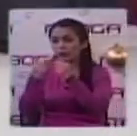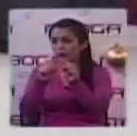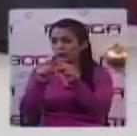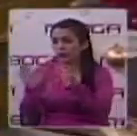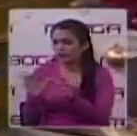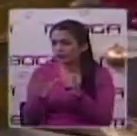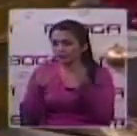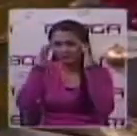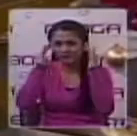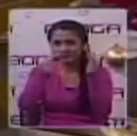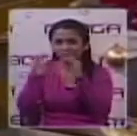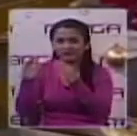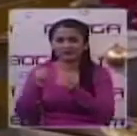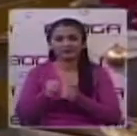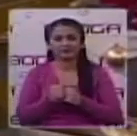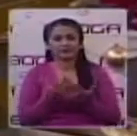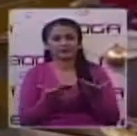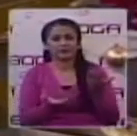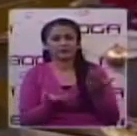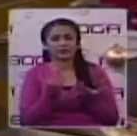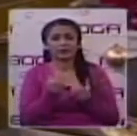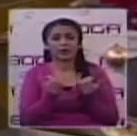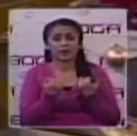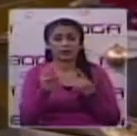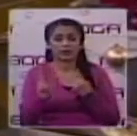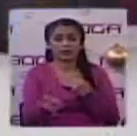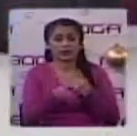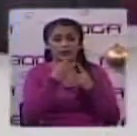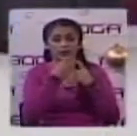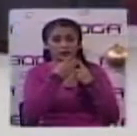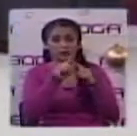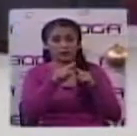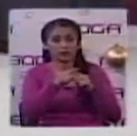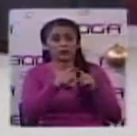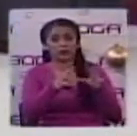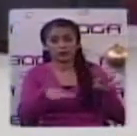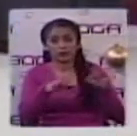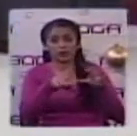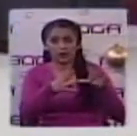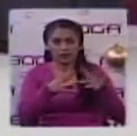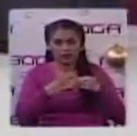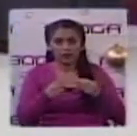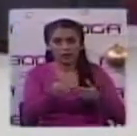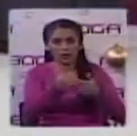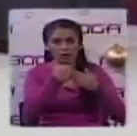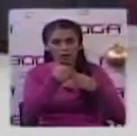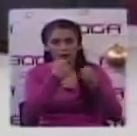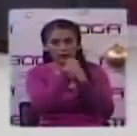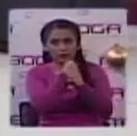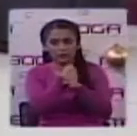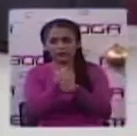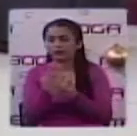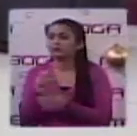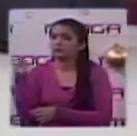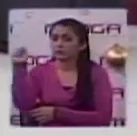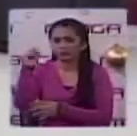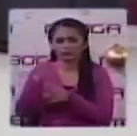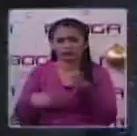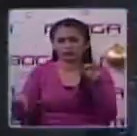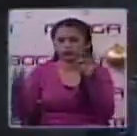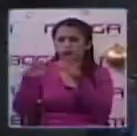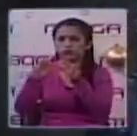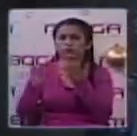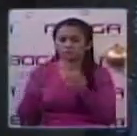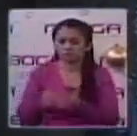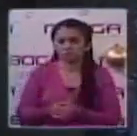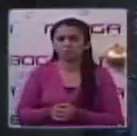qué papel juegan de pronto las redes sociales ahora? Es importante. ¿Están muy en boga en este ambiente interno? Es muy importante